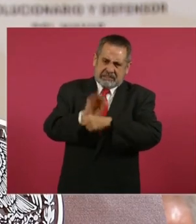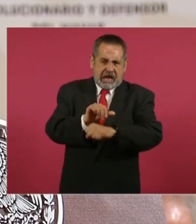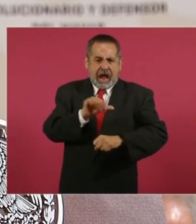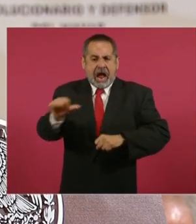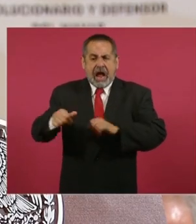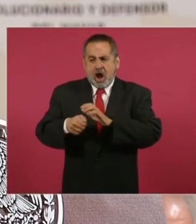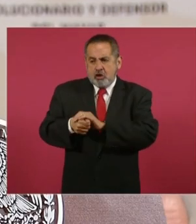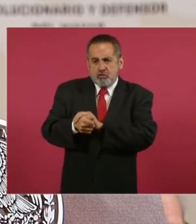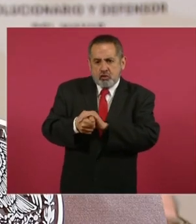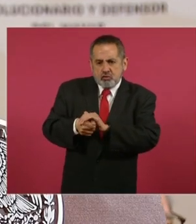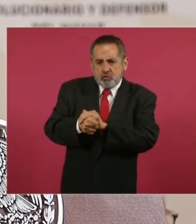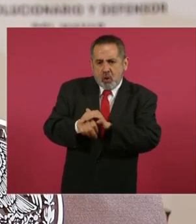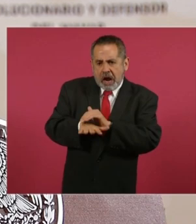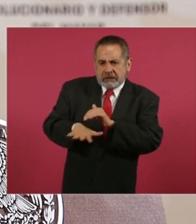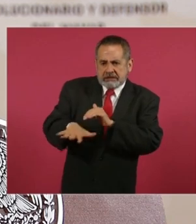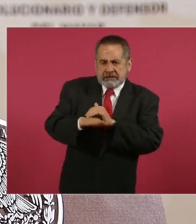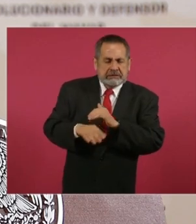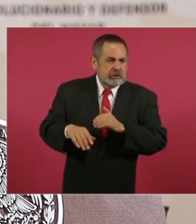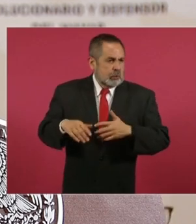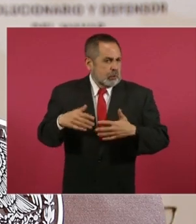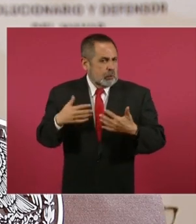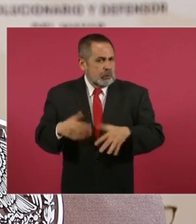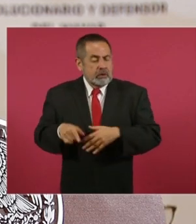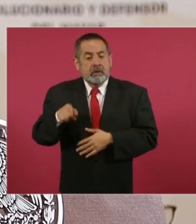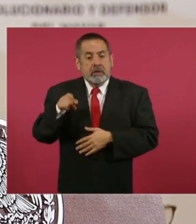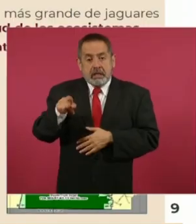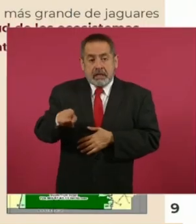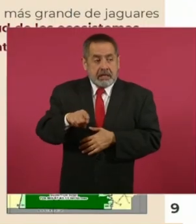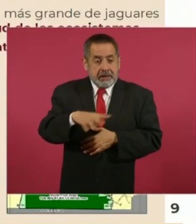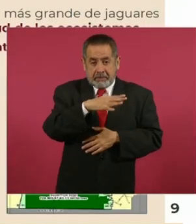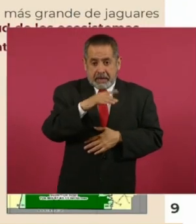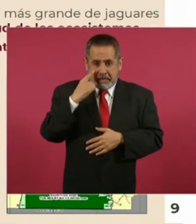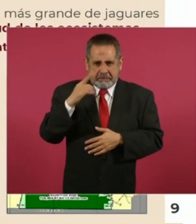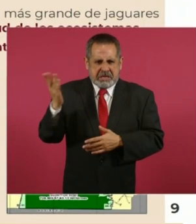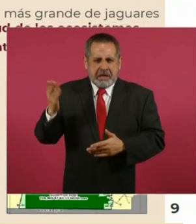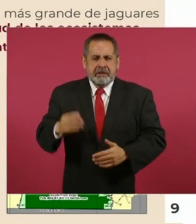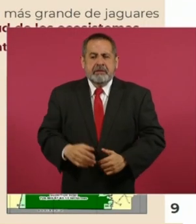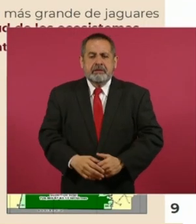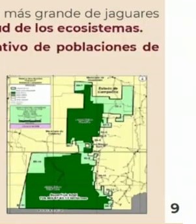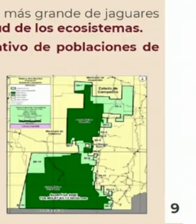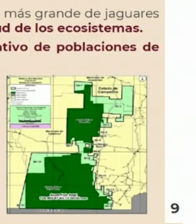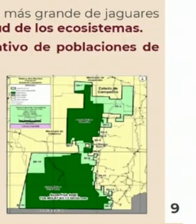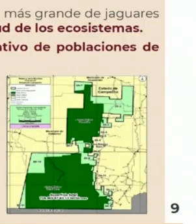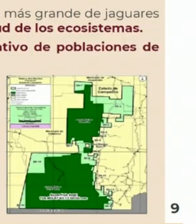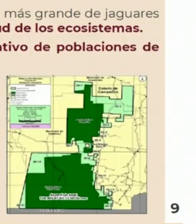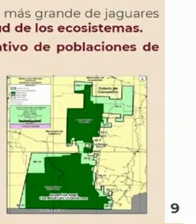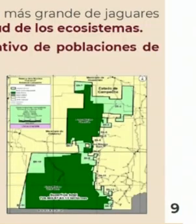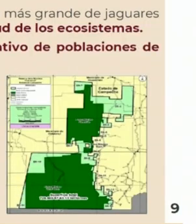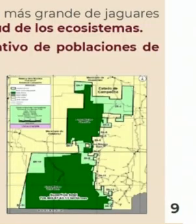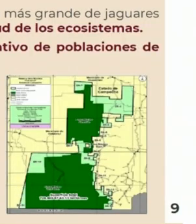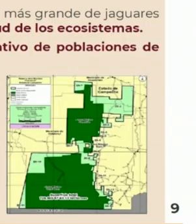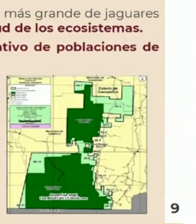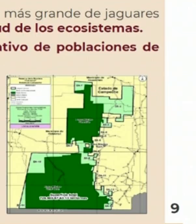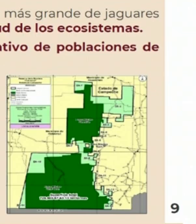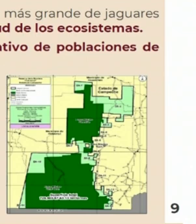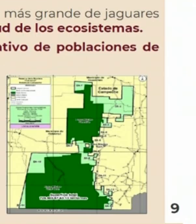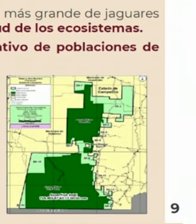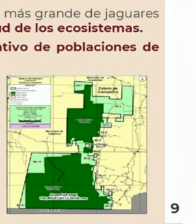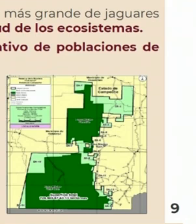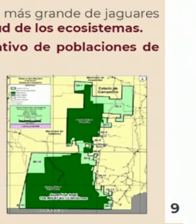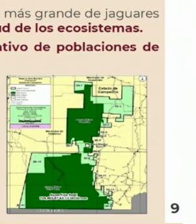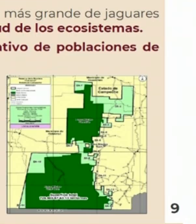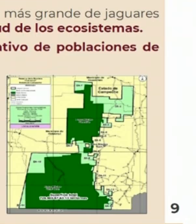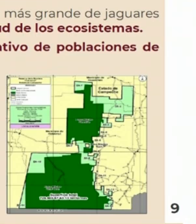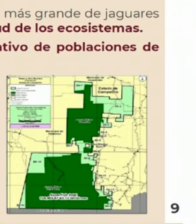que se hizo con estos es que toda playa de anidación en el país está protegida. Se debe de preservar para que puedan llegar a